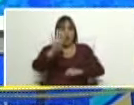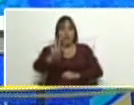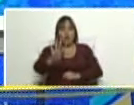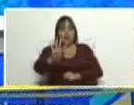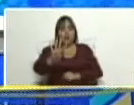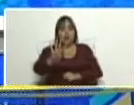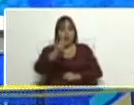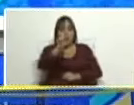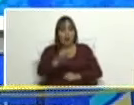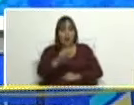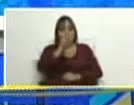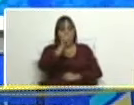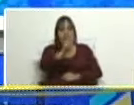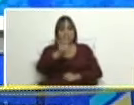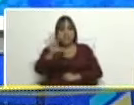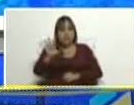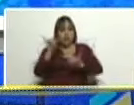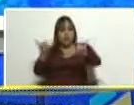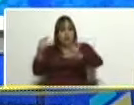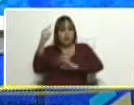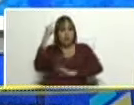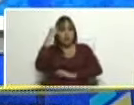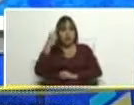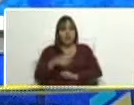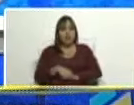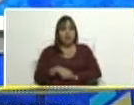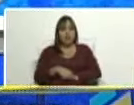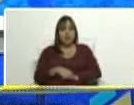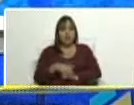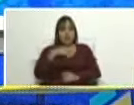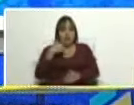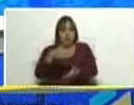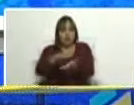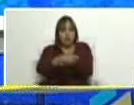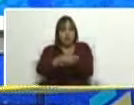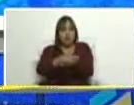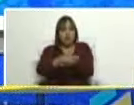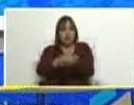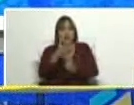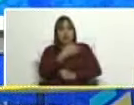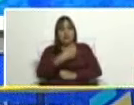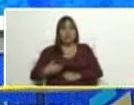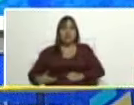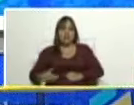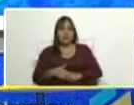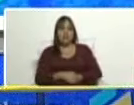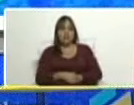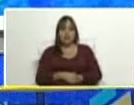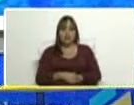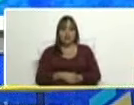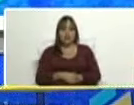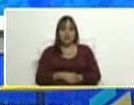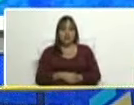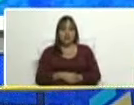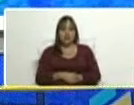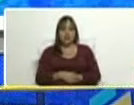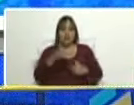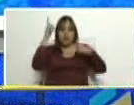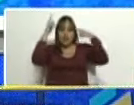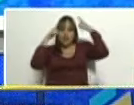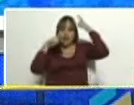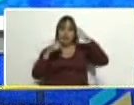4:25 de ese día había partido nuestro comandante Hugo